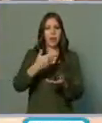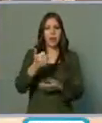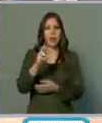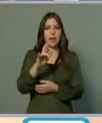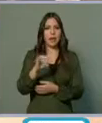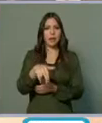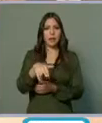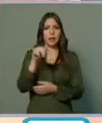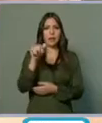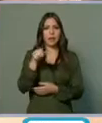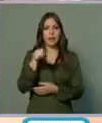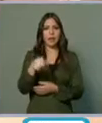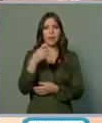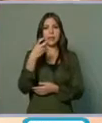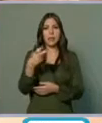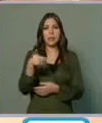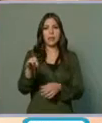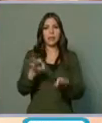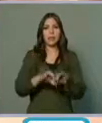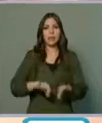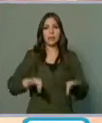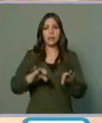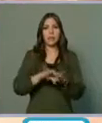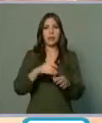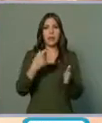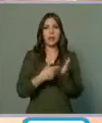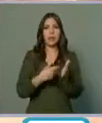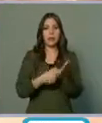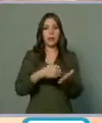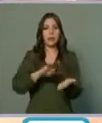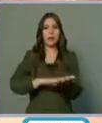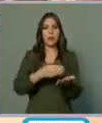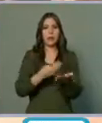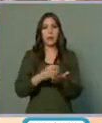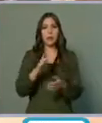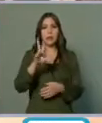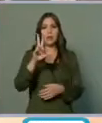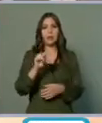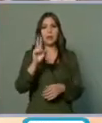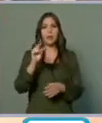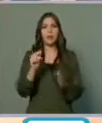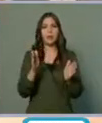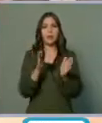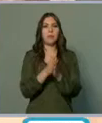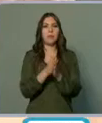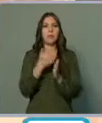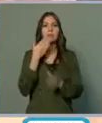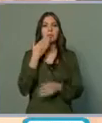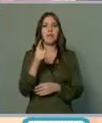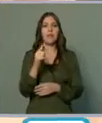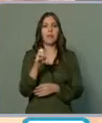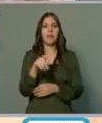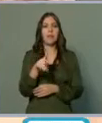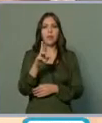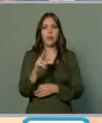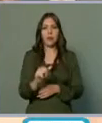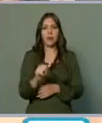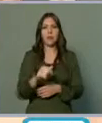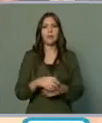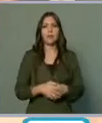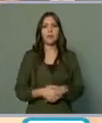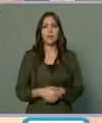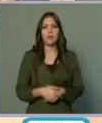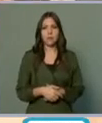que platicar que este paso es importante porque si no lo llegamos a hacer, no se nos pega bien la tempura, ¿verdad, chef? Se